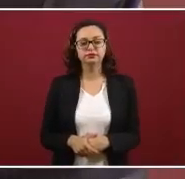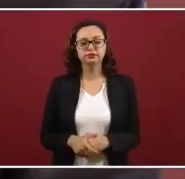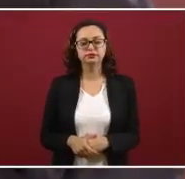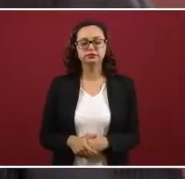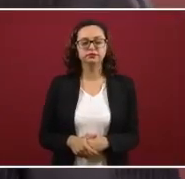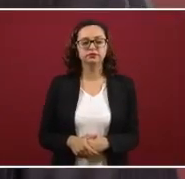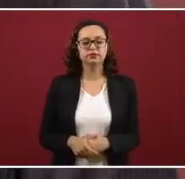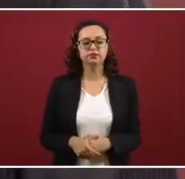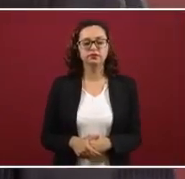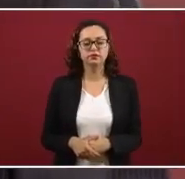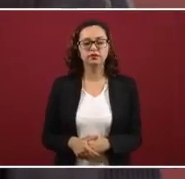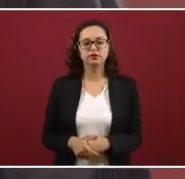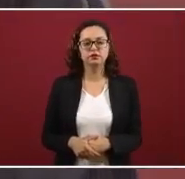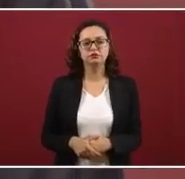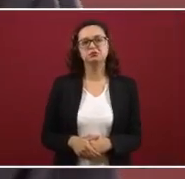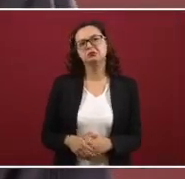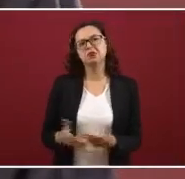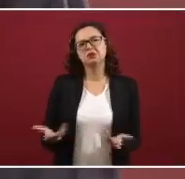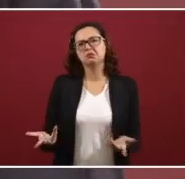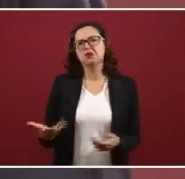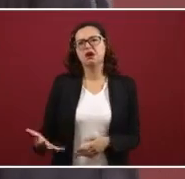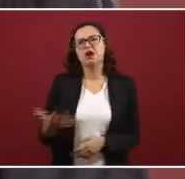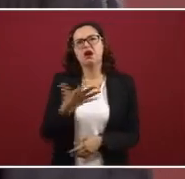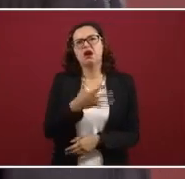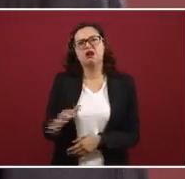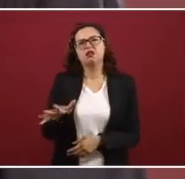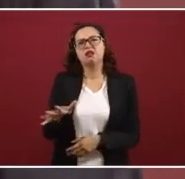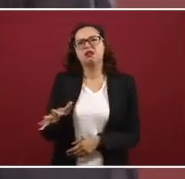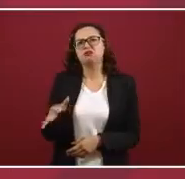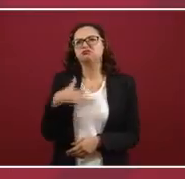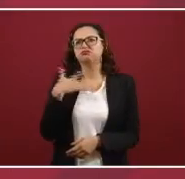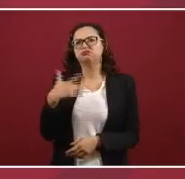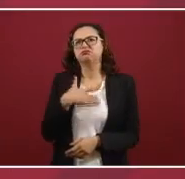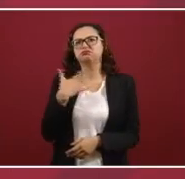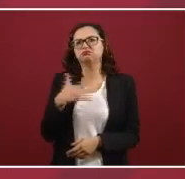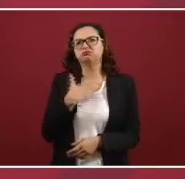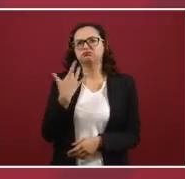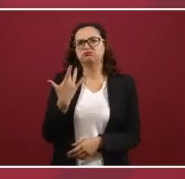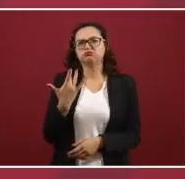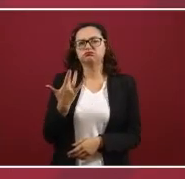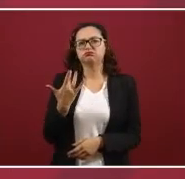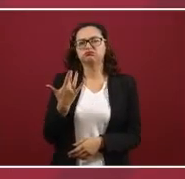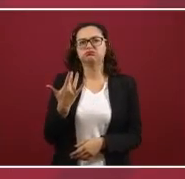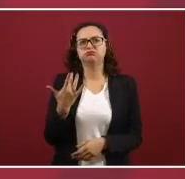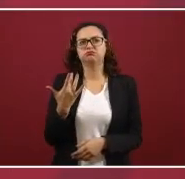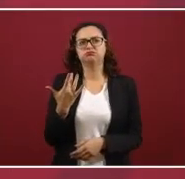En general, yo considero que de cada